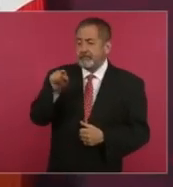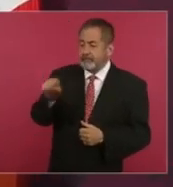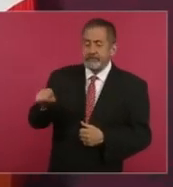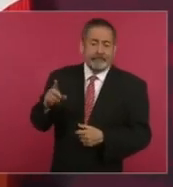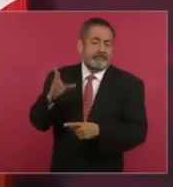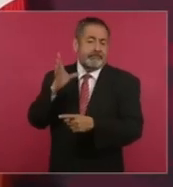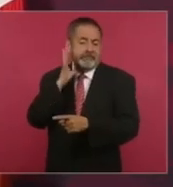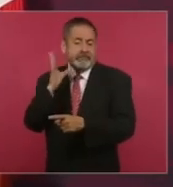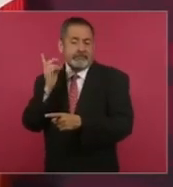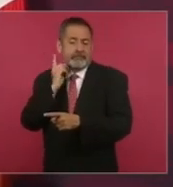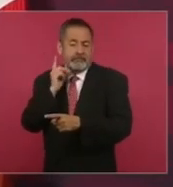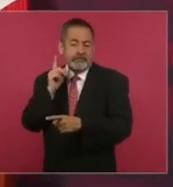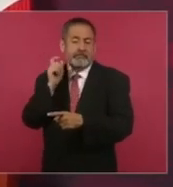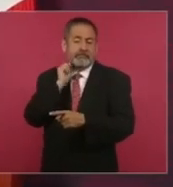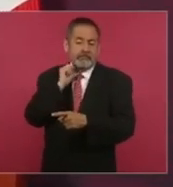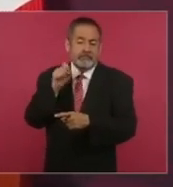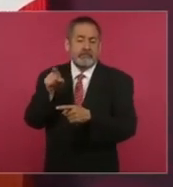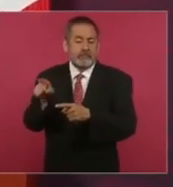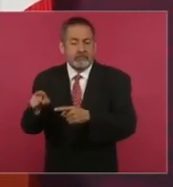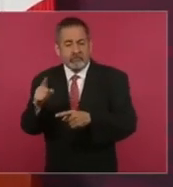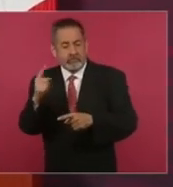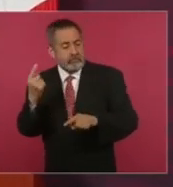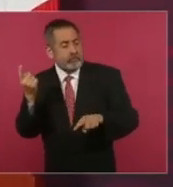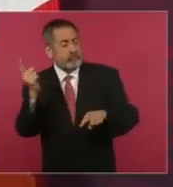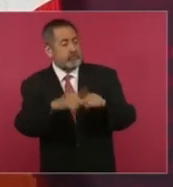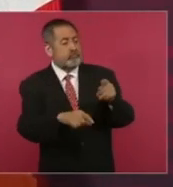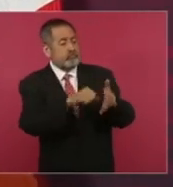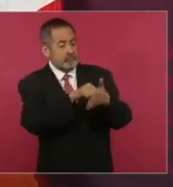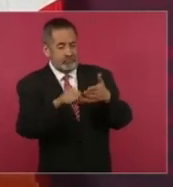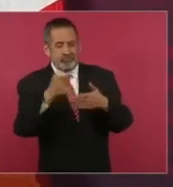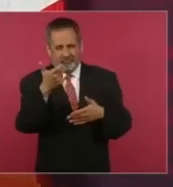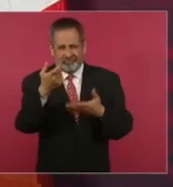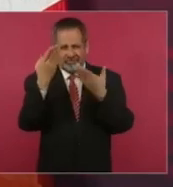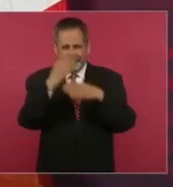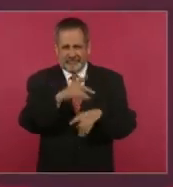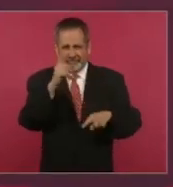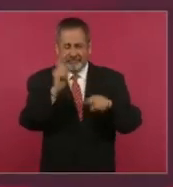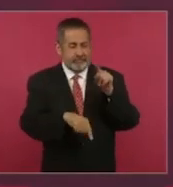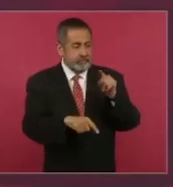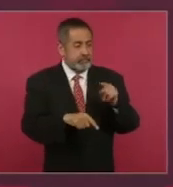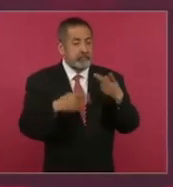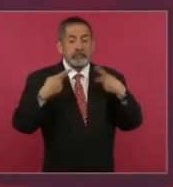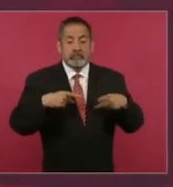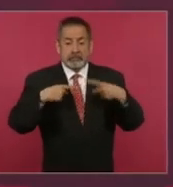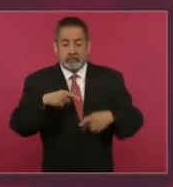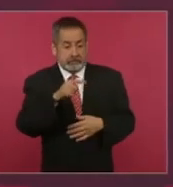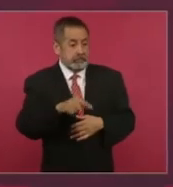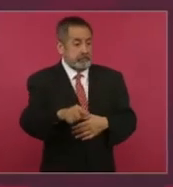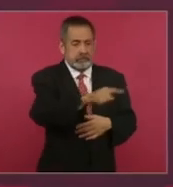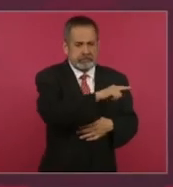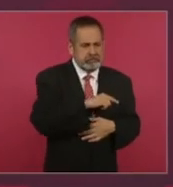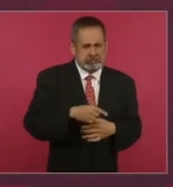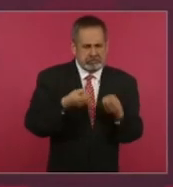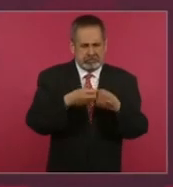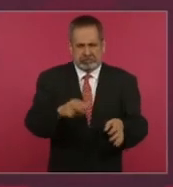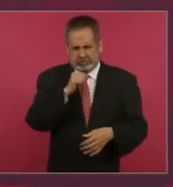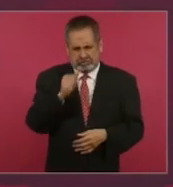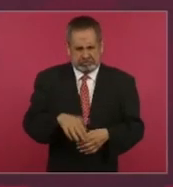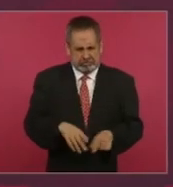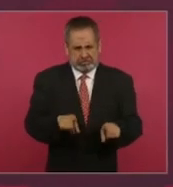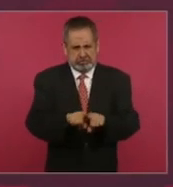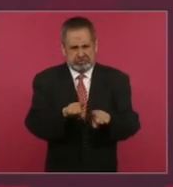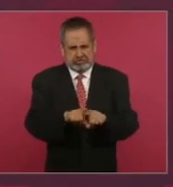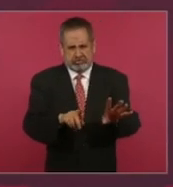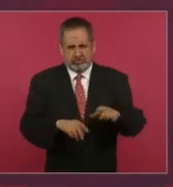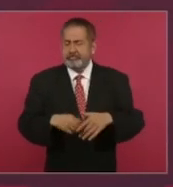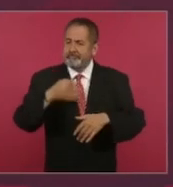muchos interéses incluso de agencias extranjeras hay que tener cuidado porque qué es lo que sucede qué pasaba hasta hace poco apostaban